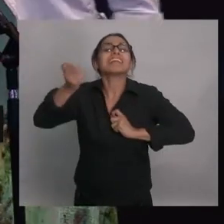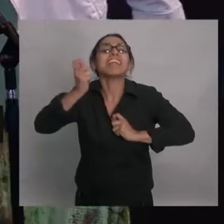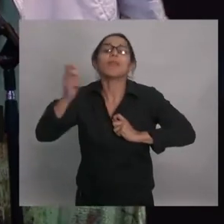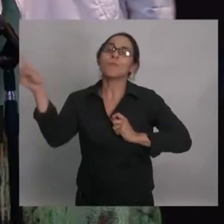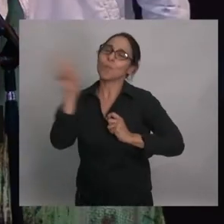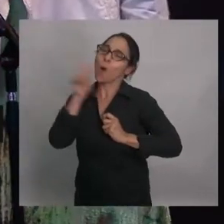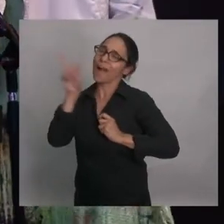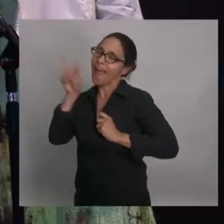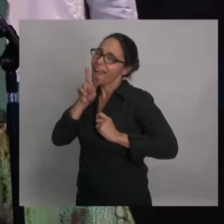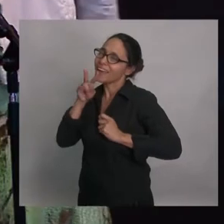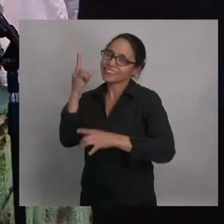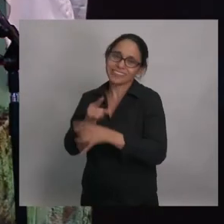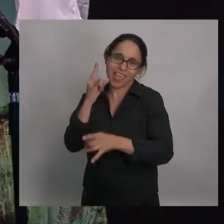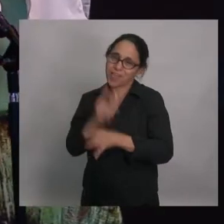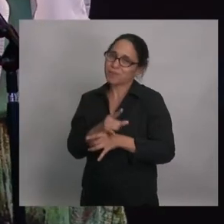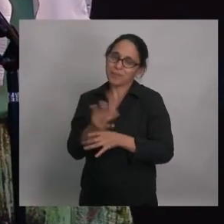gracias también